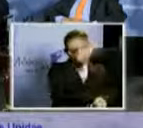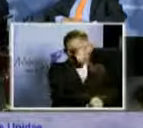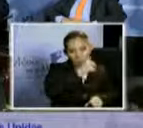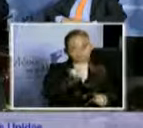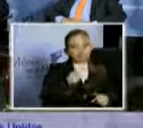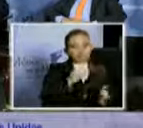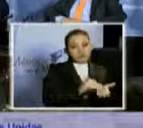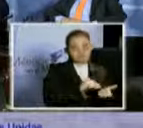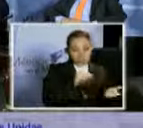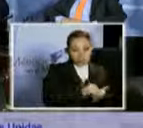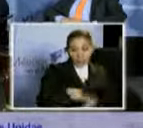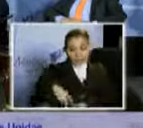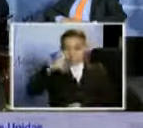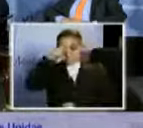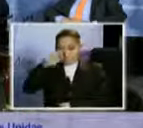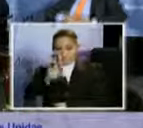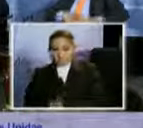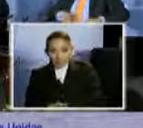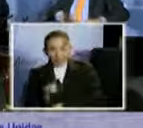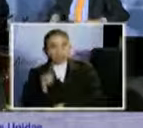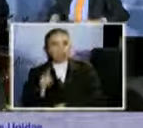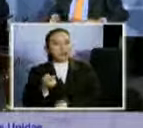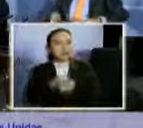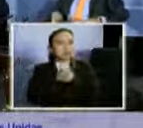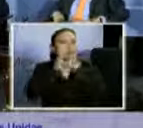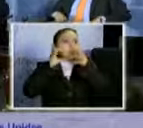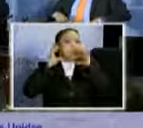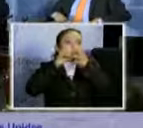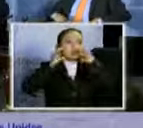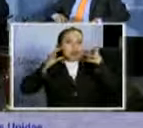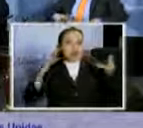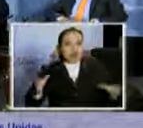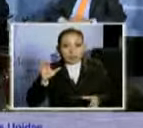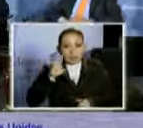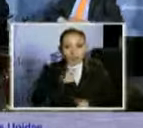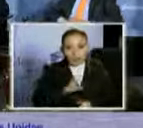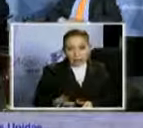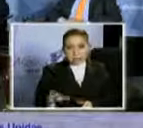en vigor. México ha sido un gran